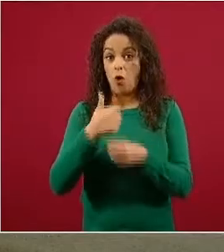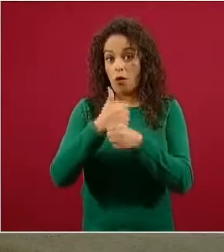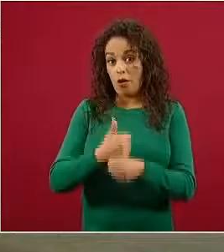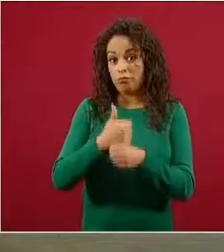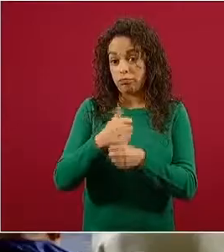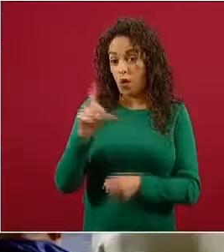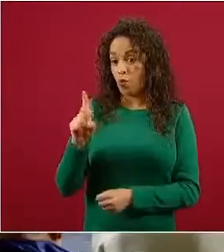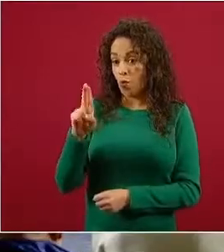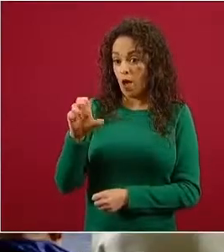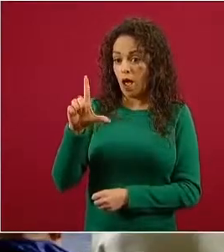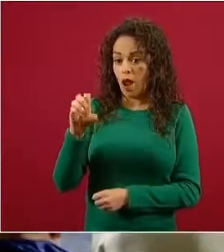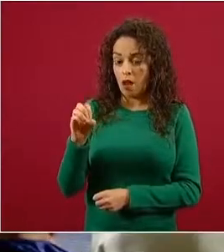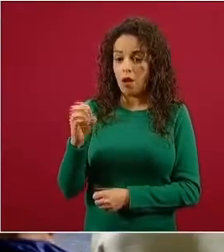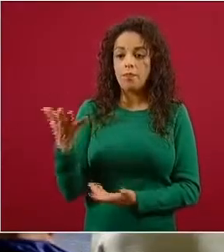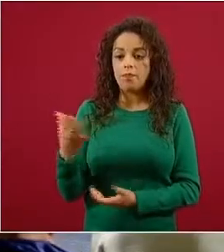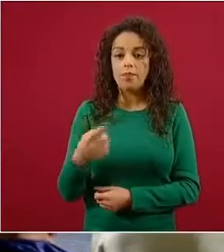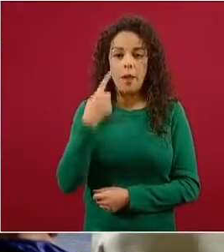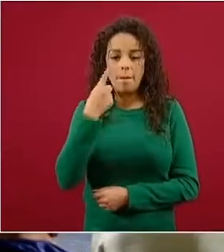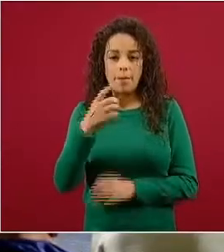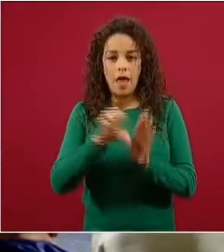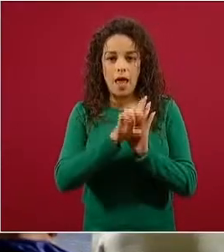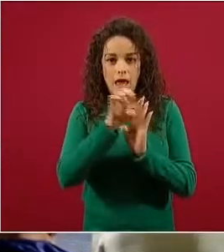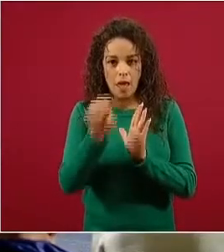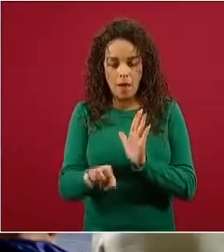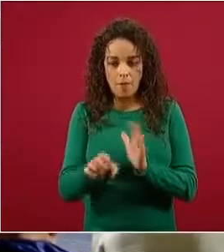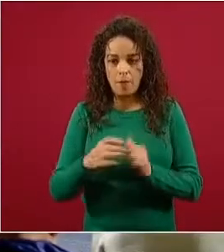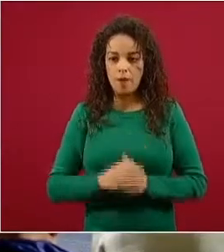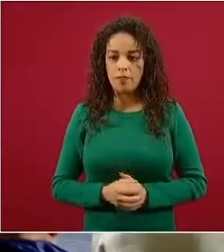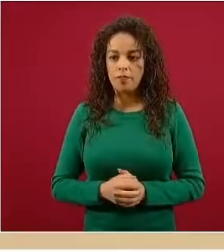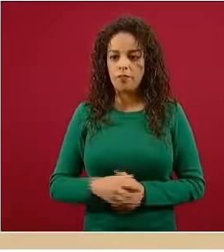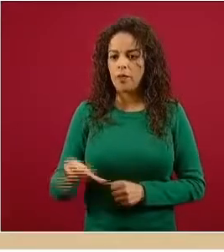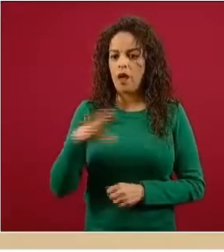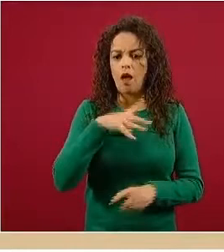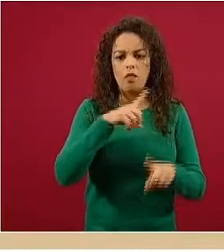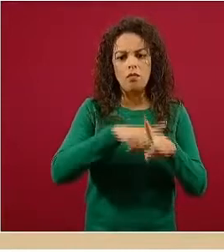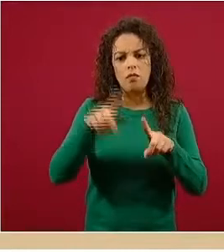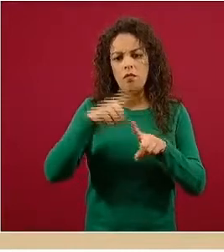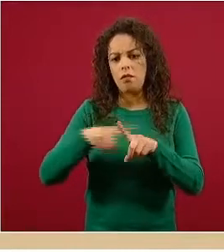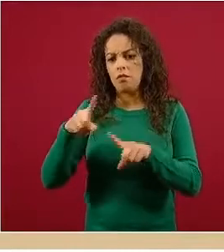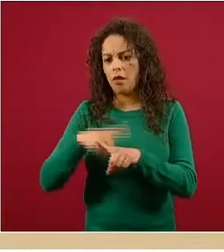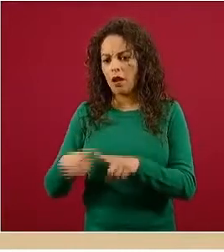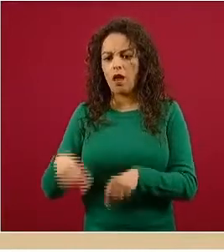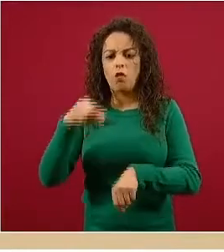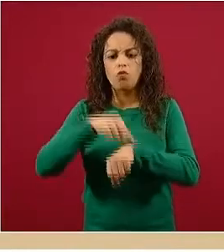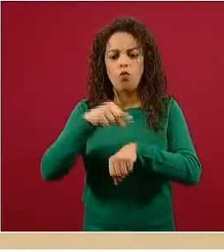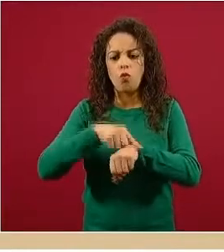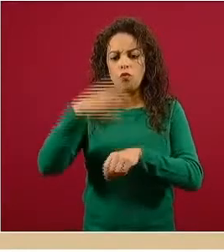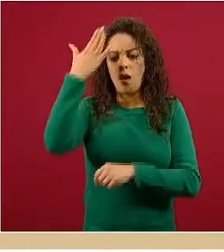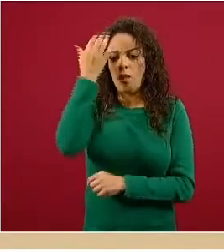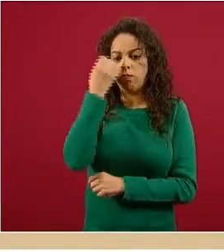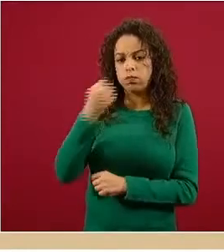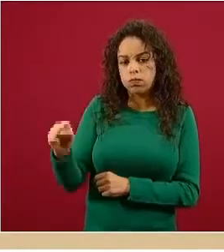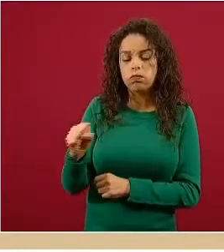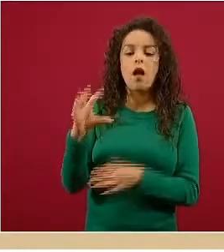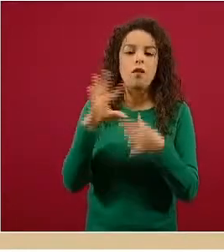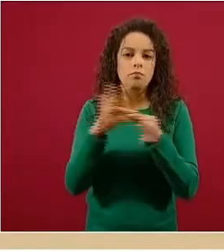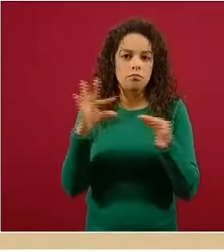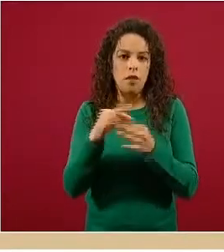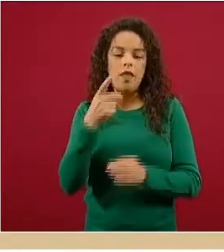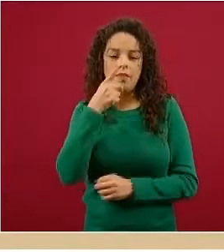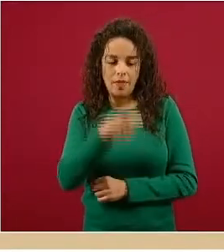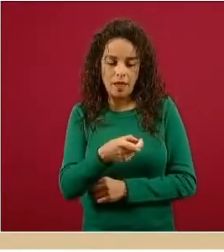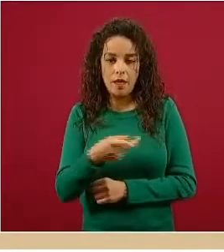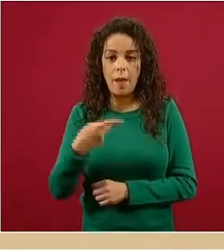incapacitante. No porque todos pasemos, o bueno, vamos a pasar en algún momento por el duelo, quiere decir que todos lo vamos a procesar de forma